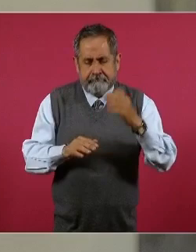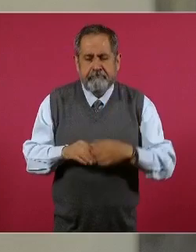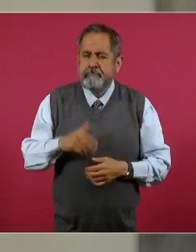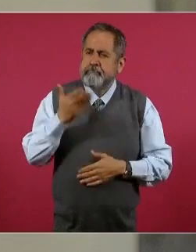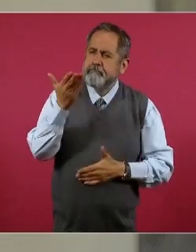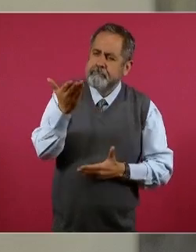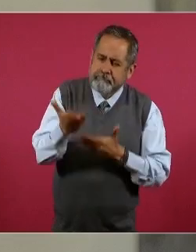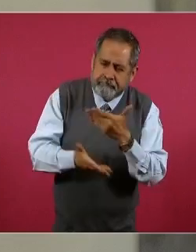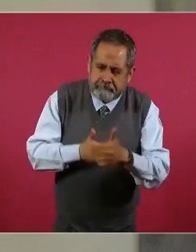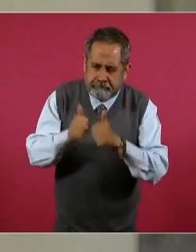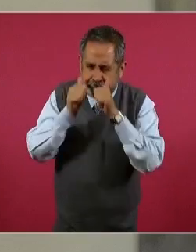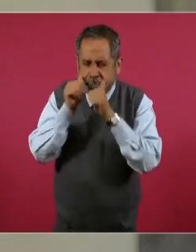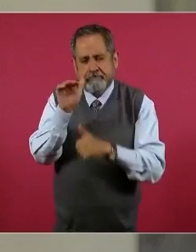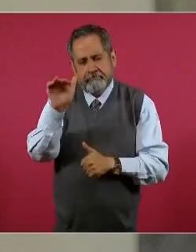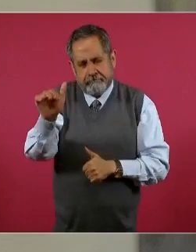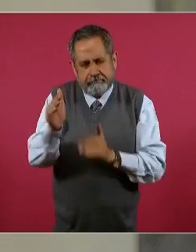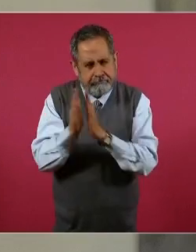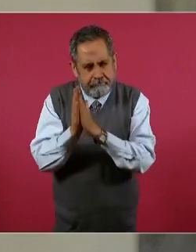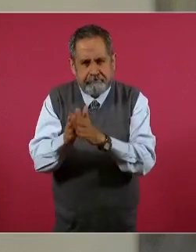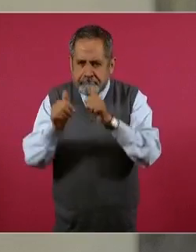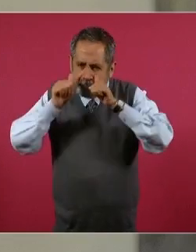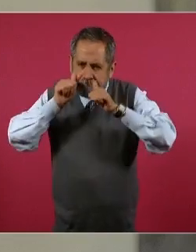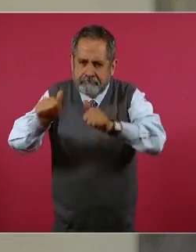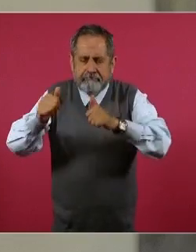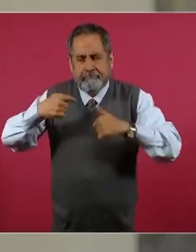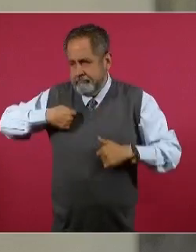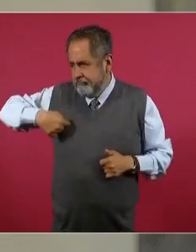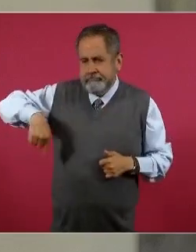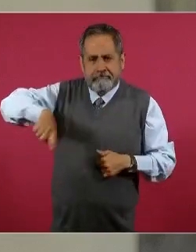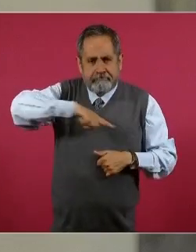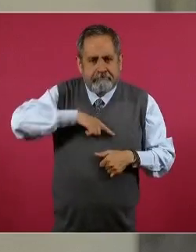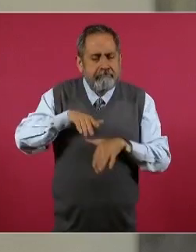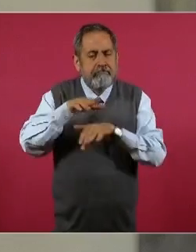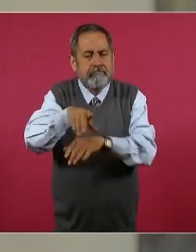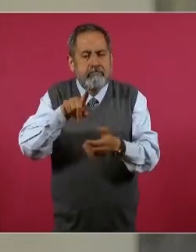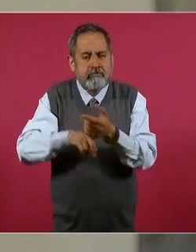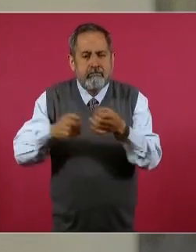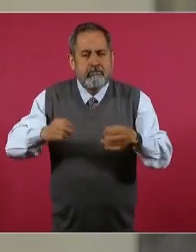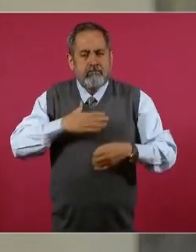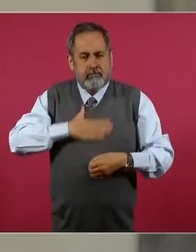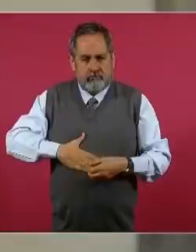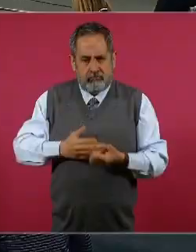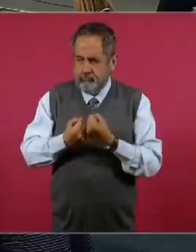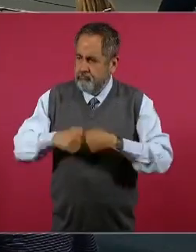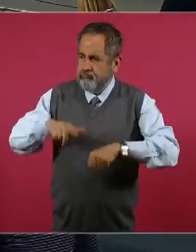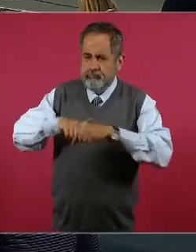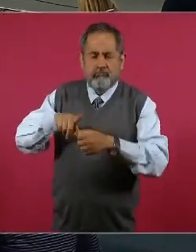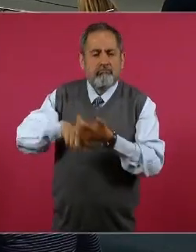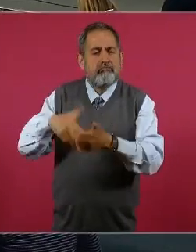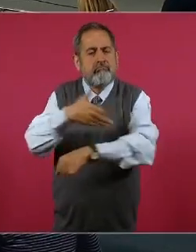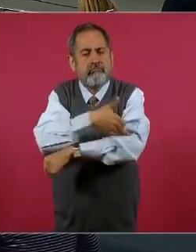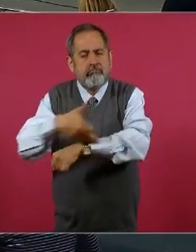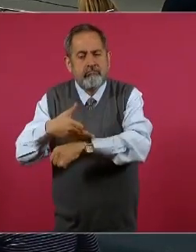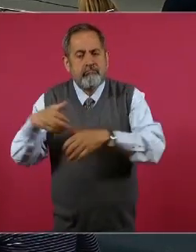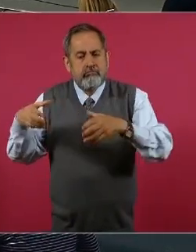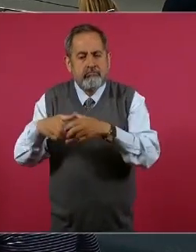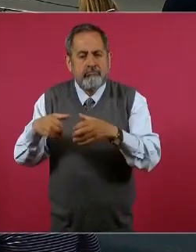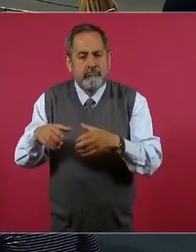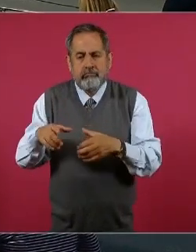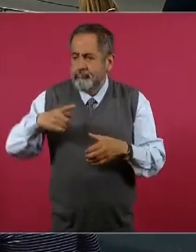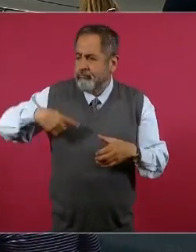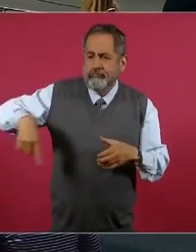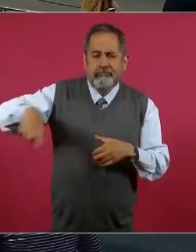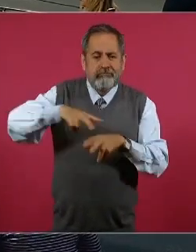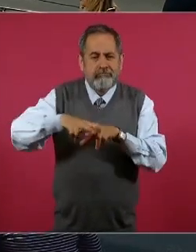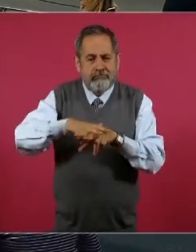manera más atenta le estamos solicitando tenga bien atendernos para tratar el tema de la justicia social de la familia